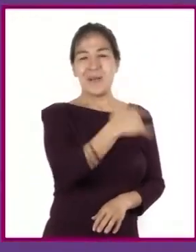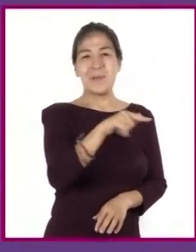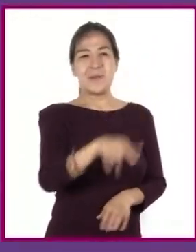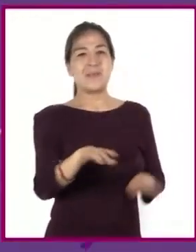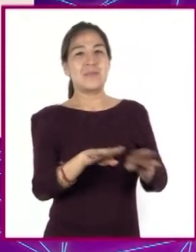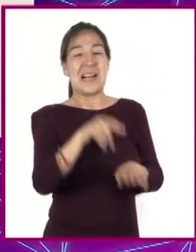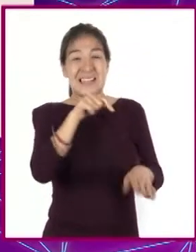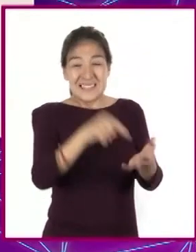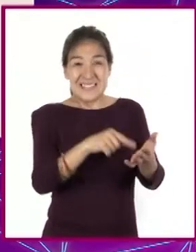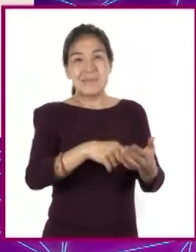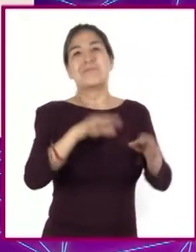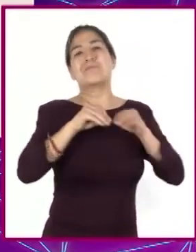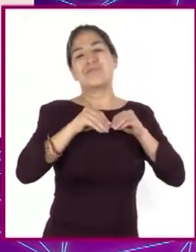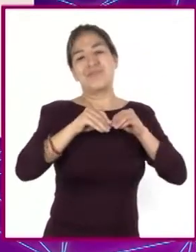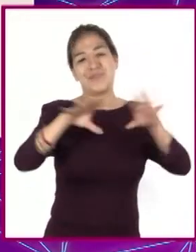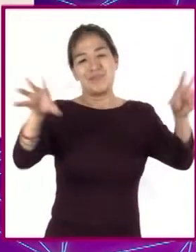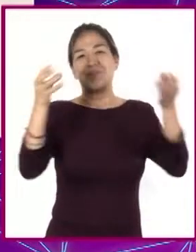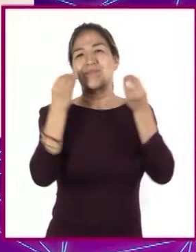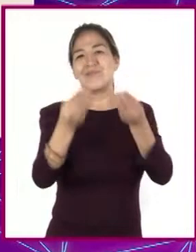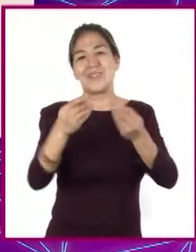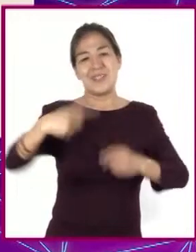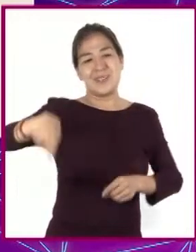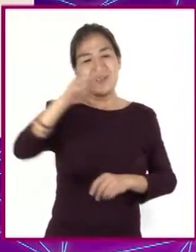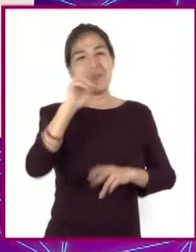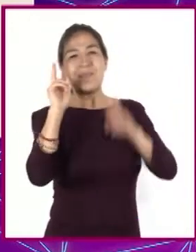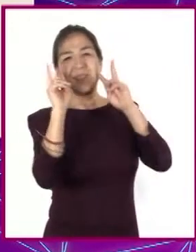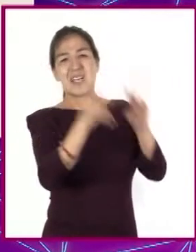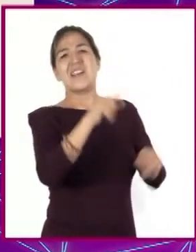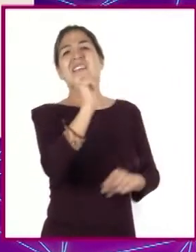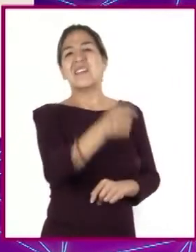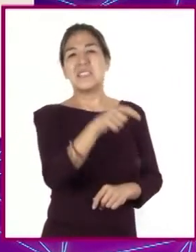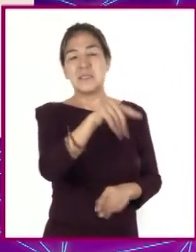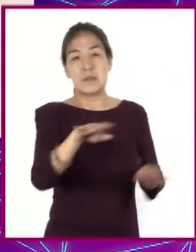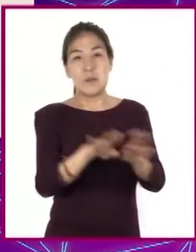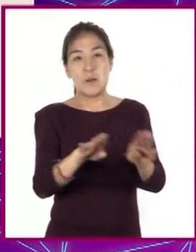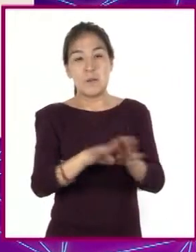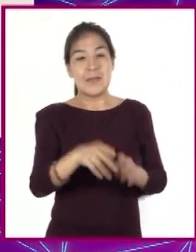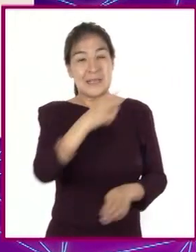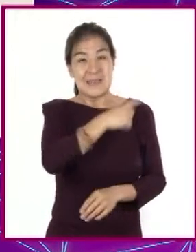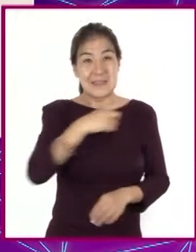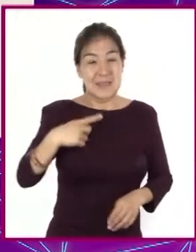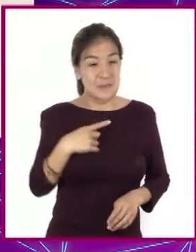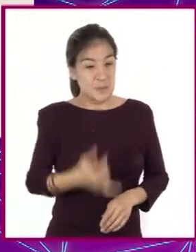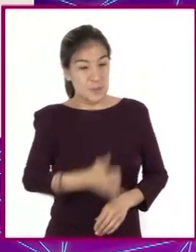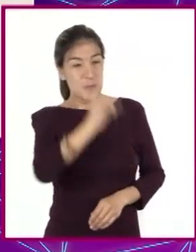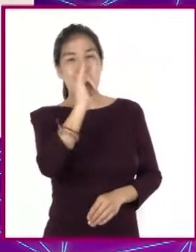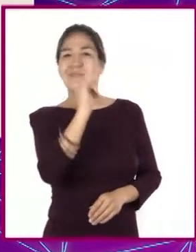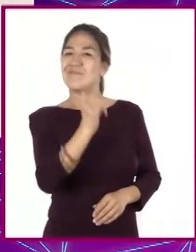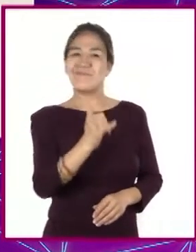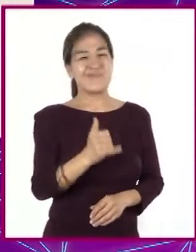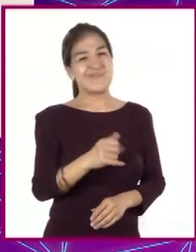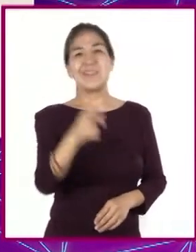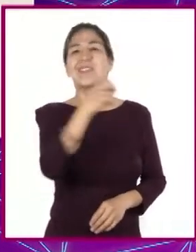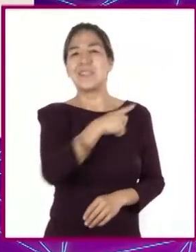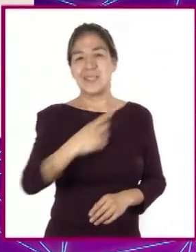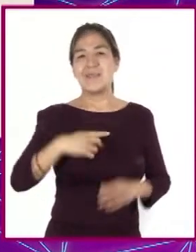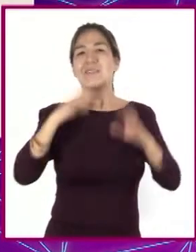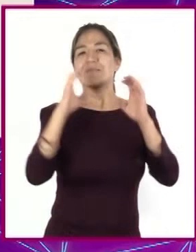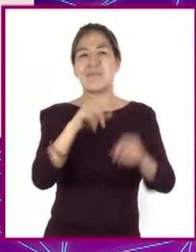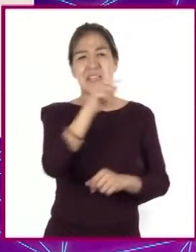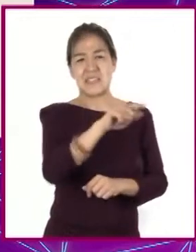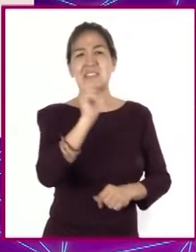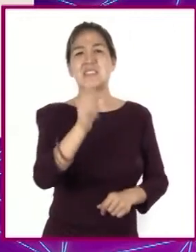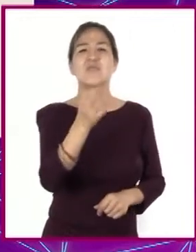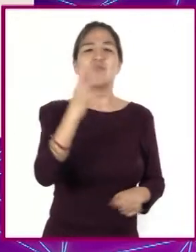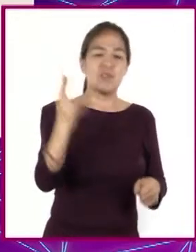gran carga de publicidad. Entonces hay que saber que no son bebidas con las que nos debemos de hidratar. En general, este tipo de bebidas